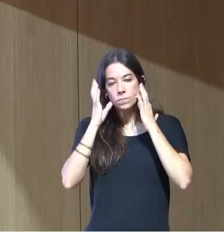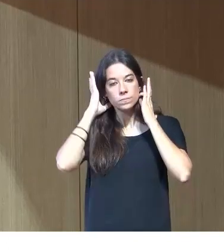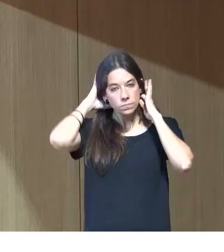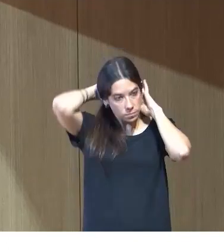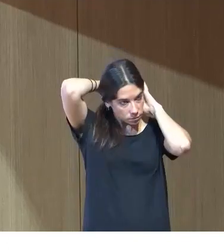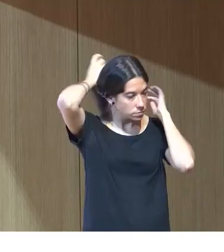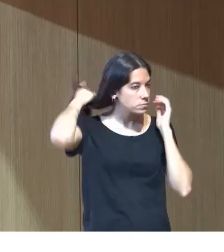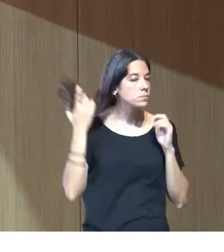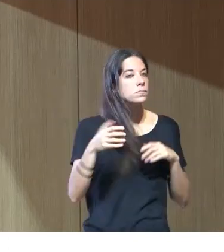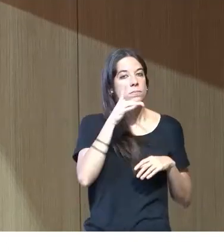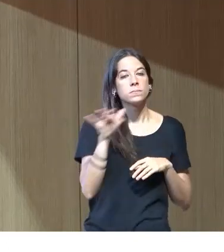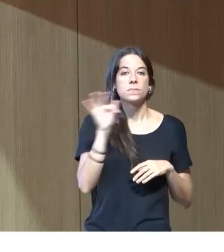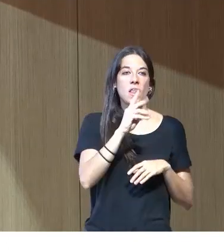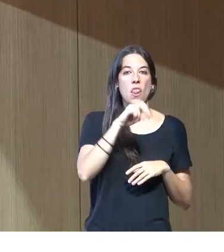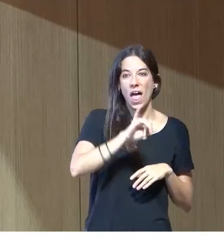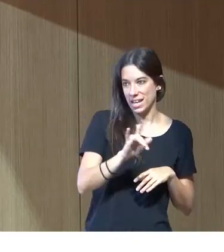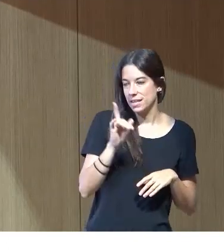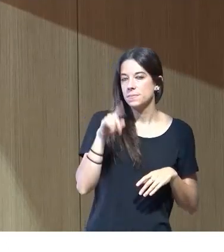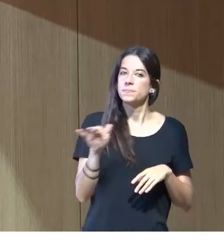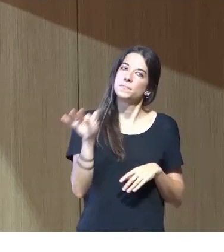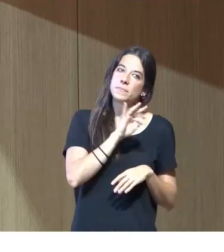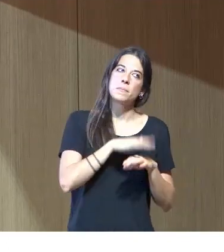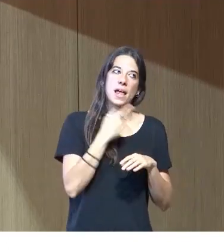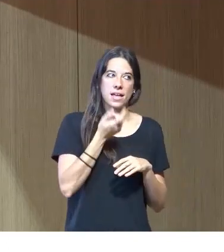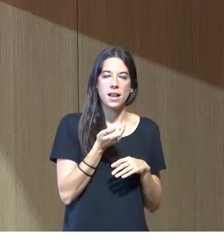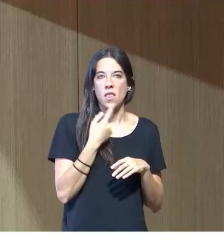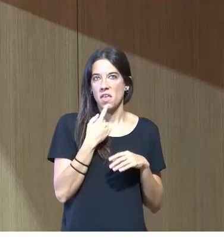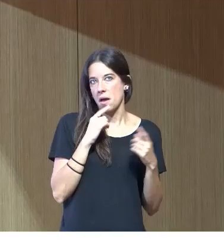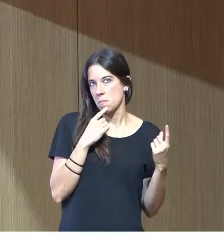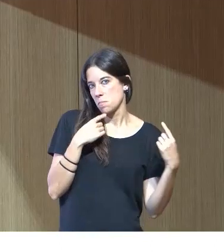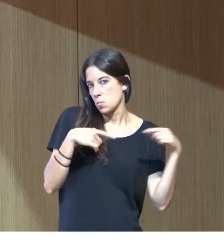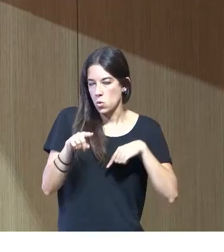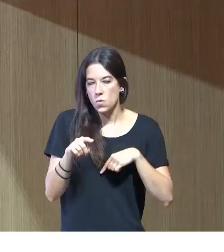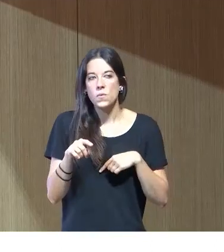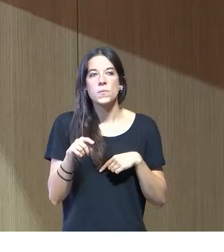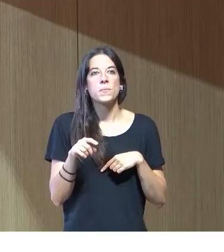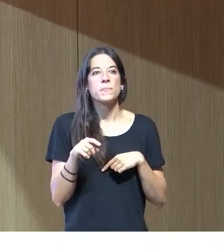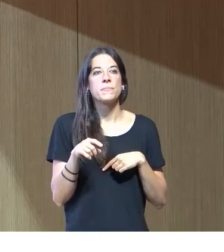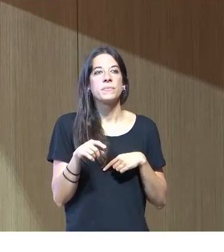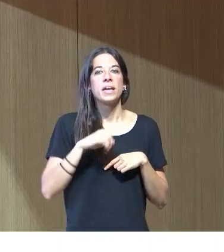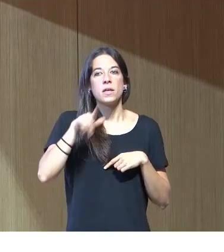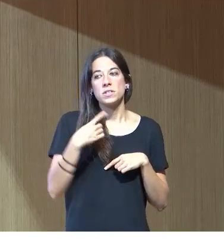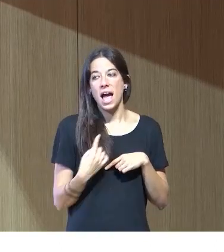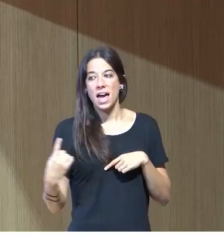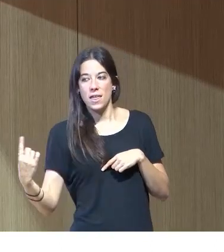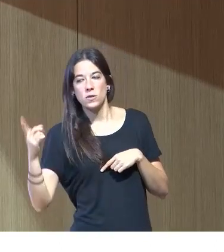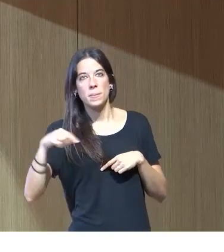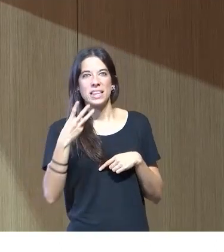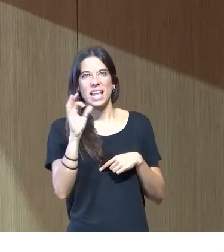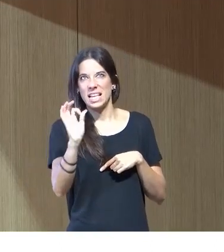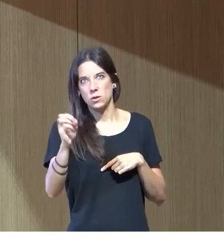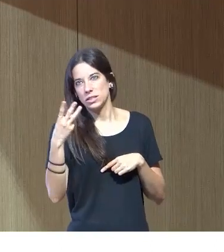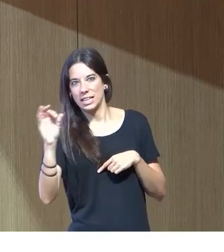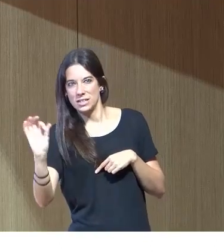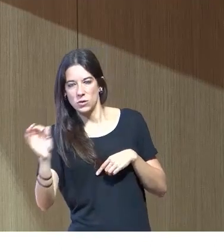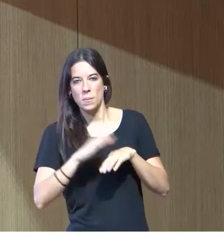Bueno le voy a dar la palabra Dani para que también el de sus tips y después os voy a dar a cada uno un pequeño 30 segunditos